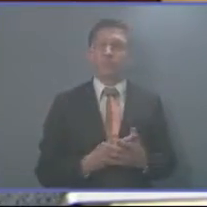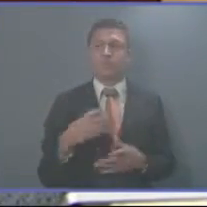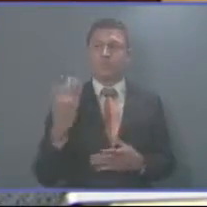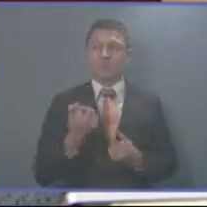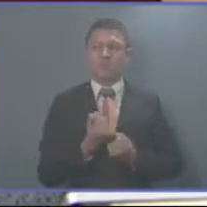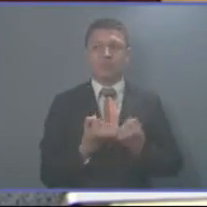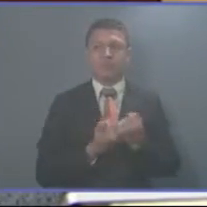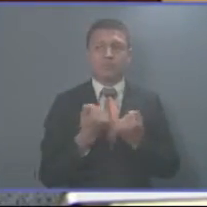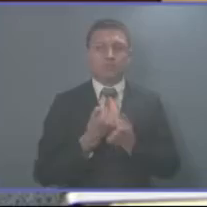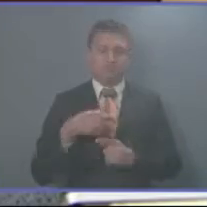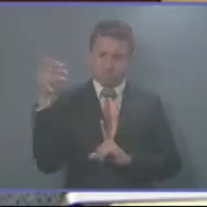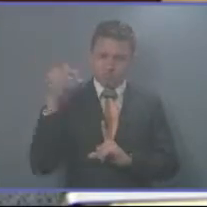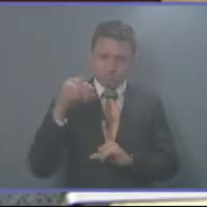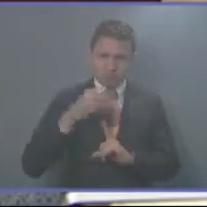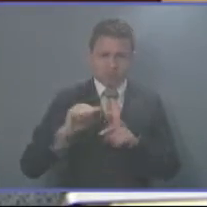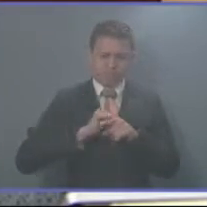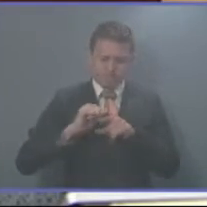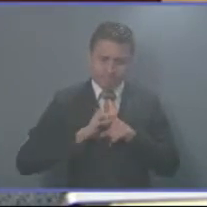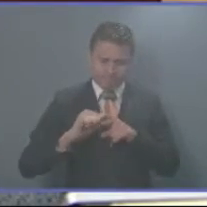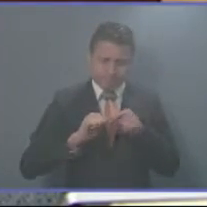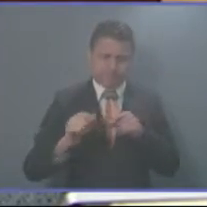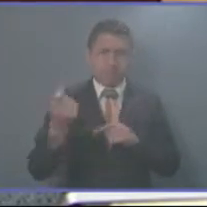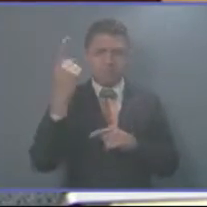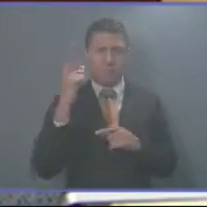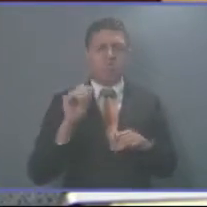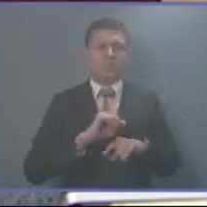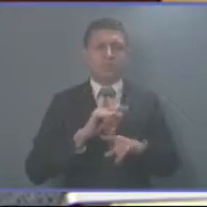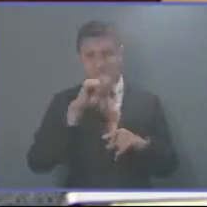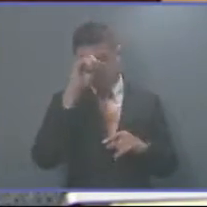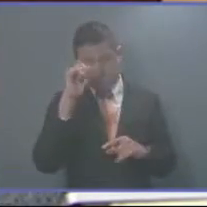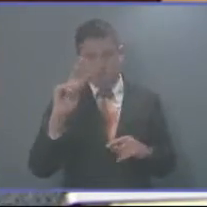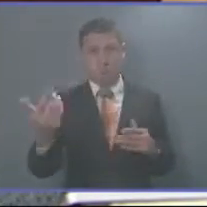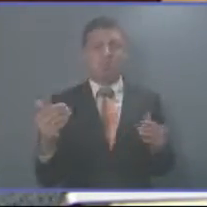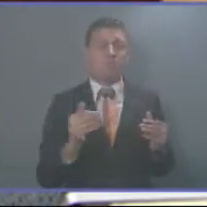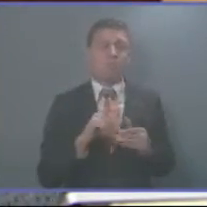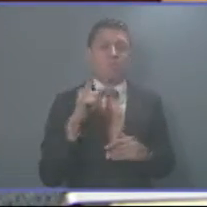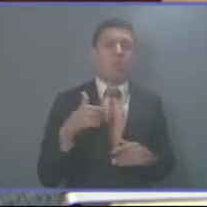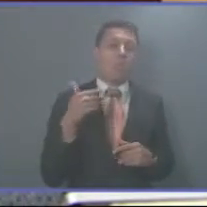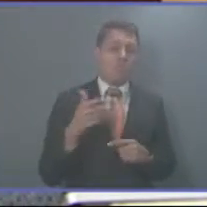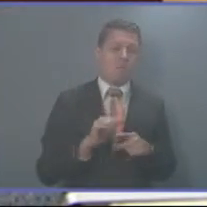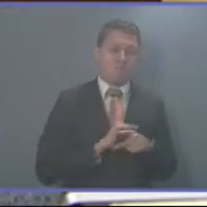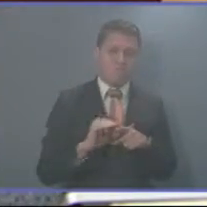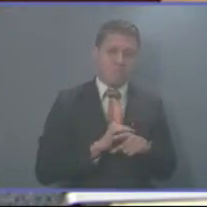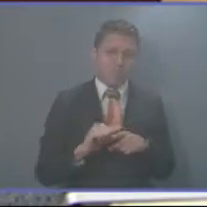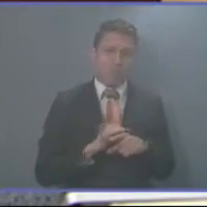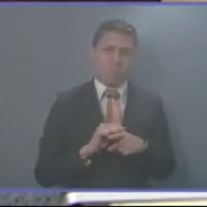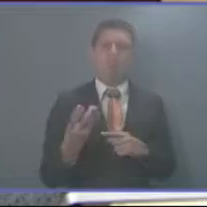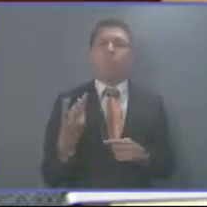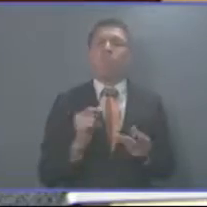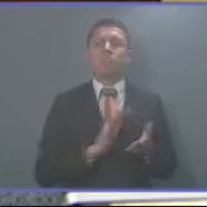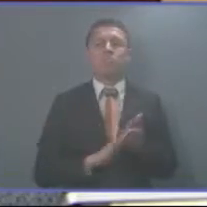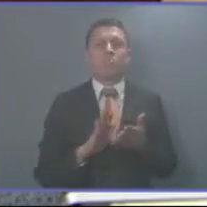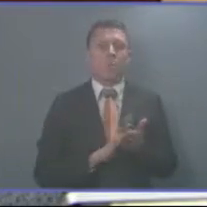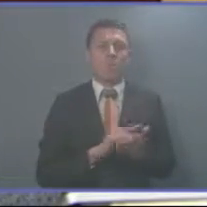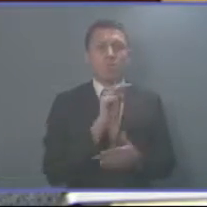equiparlos y entrenarlos, que además que pasen un año en entrenamiento a un costo de